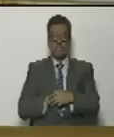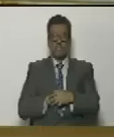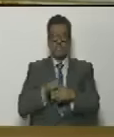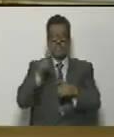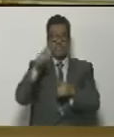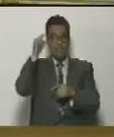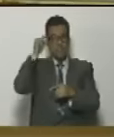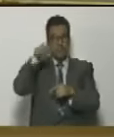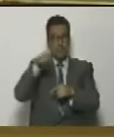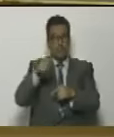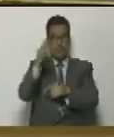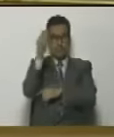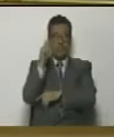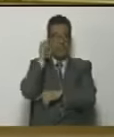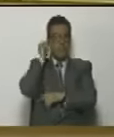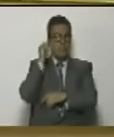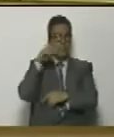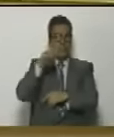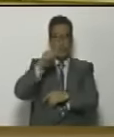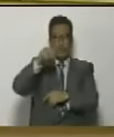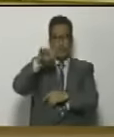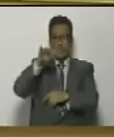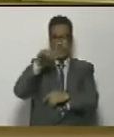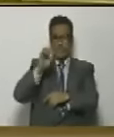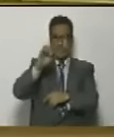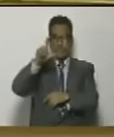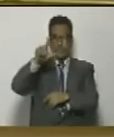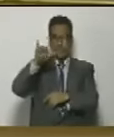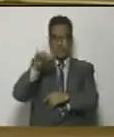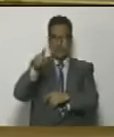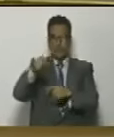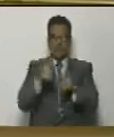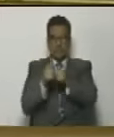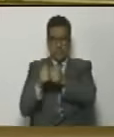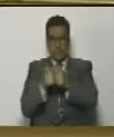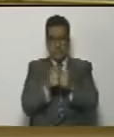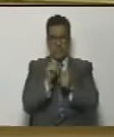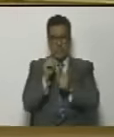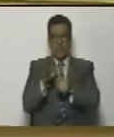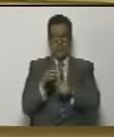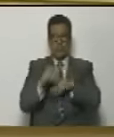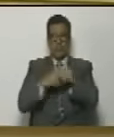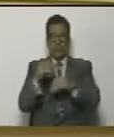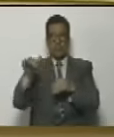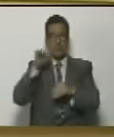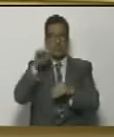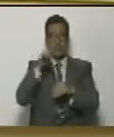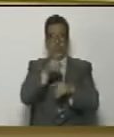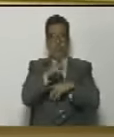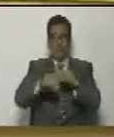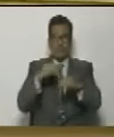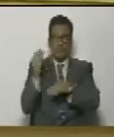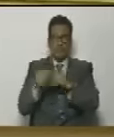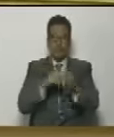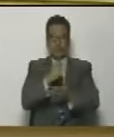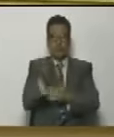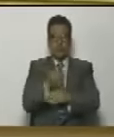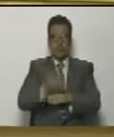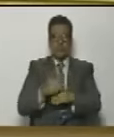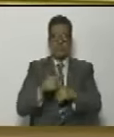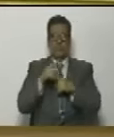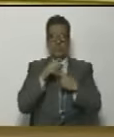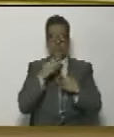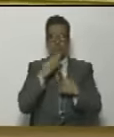El mismo día que la diputada Angelita Mayo me escribió para hacer la denuncia de los hechos de violencia,